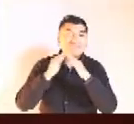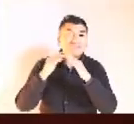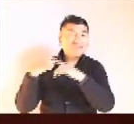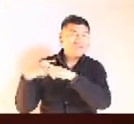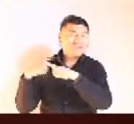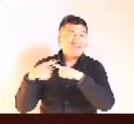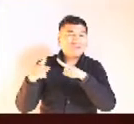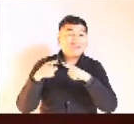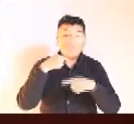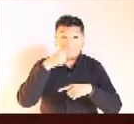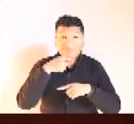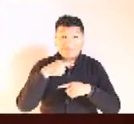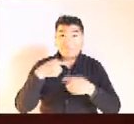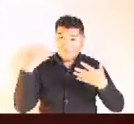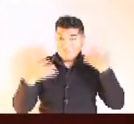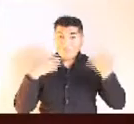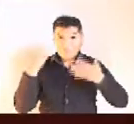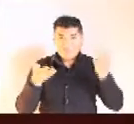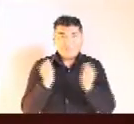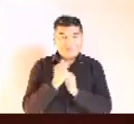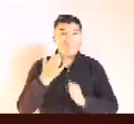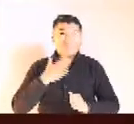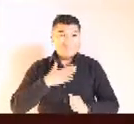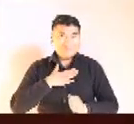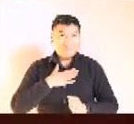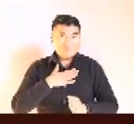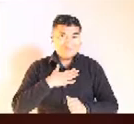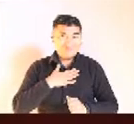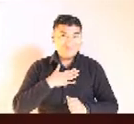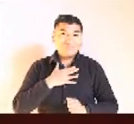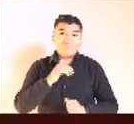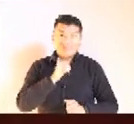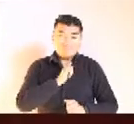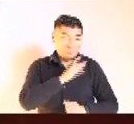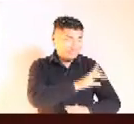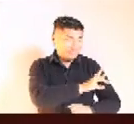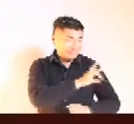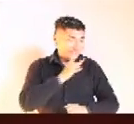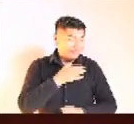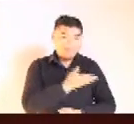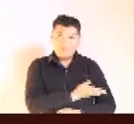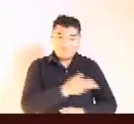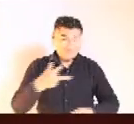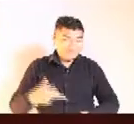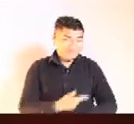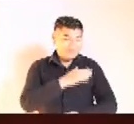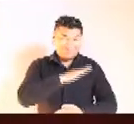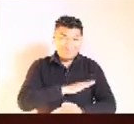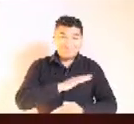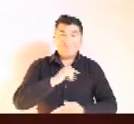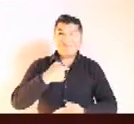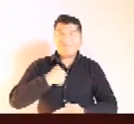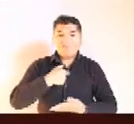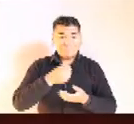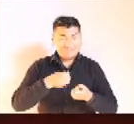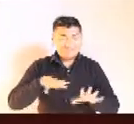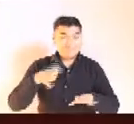dice: alégrense conmigo, porque encontré la oveja que se me había